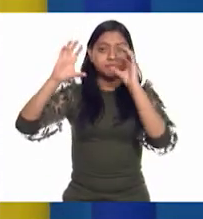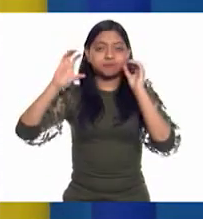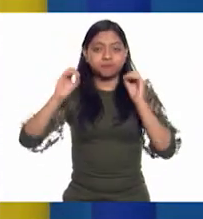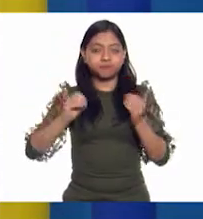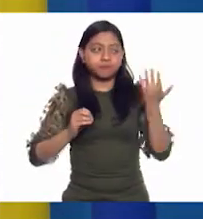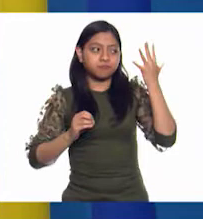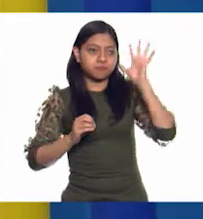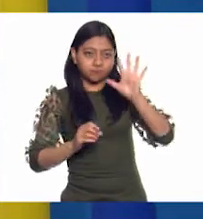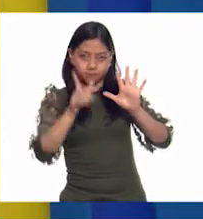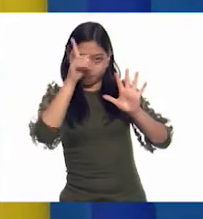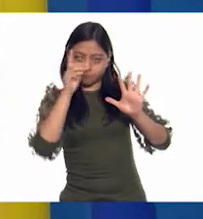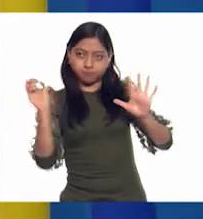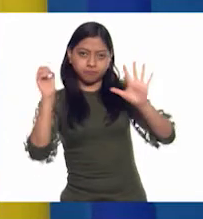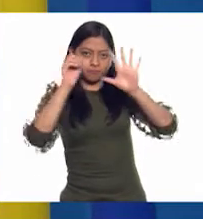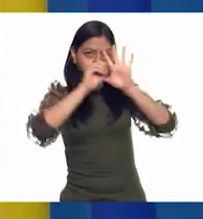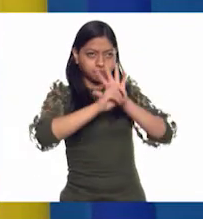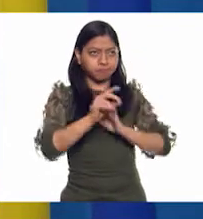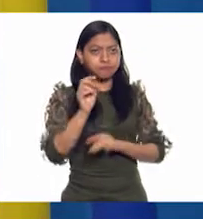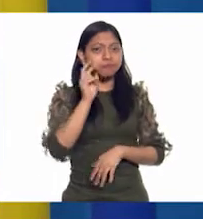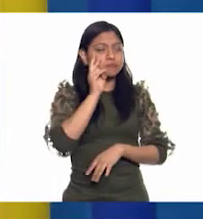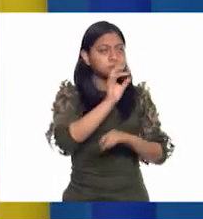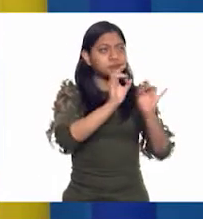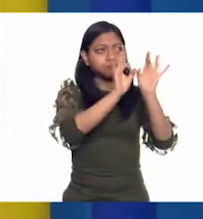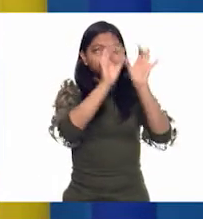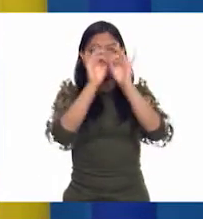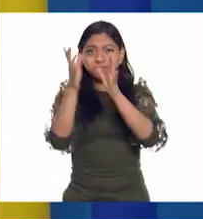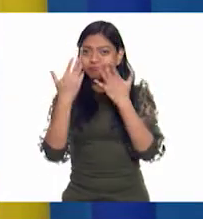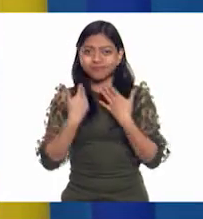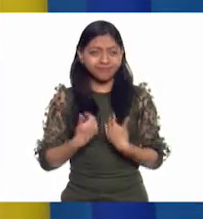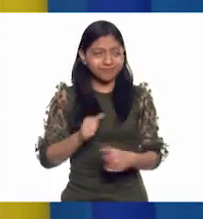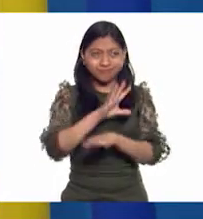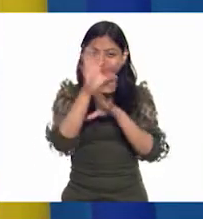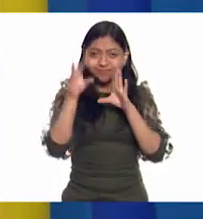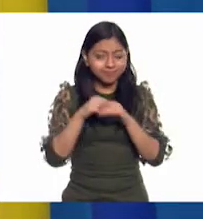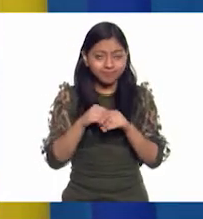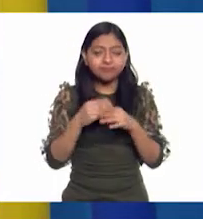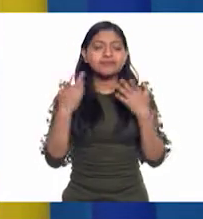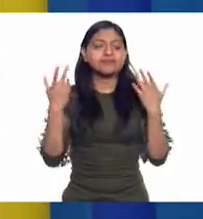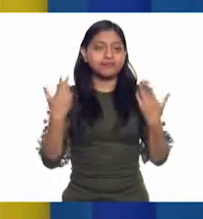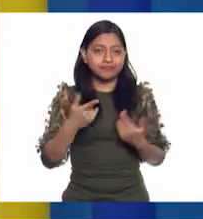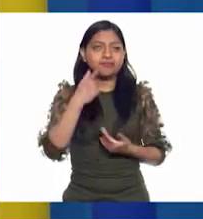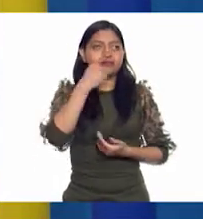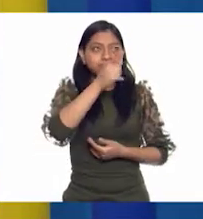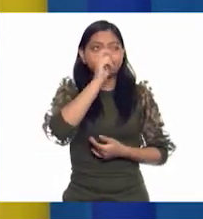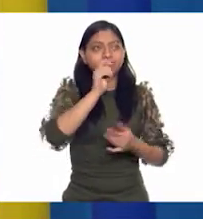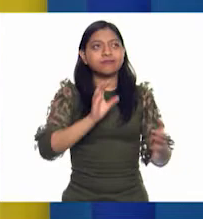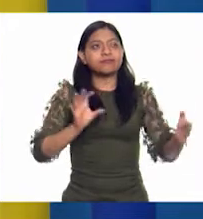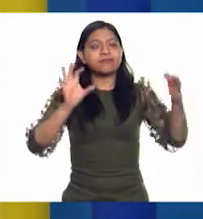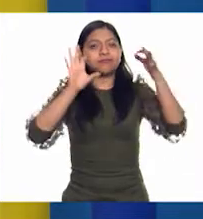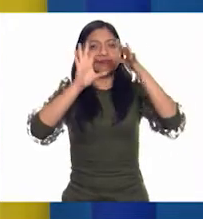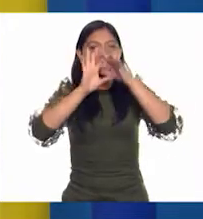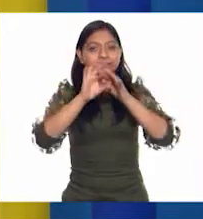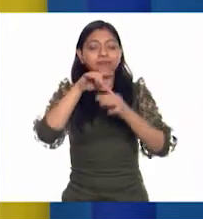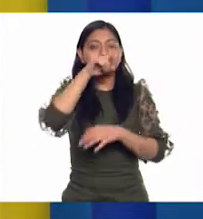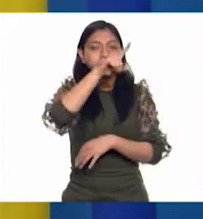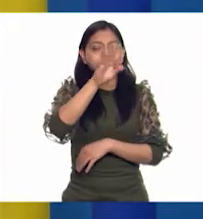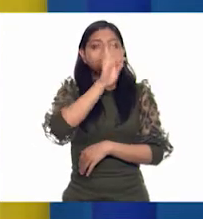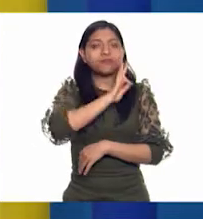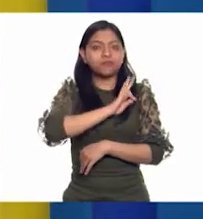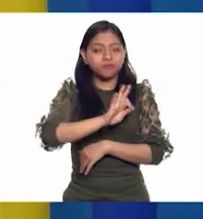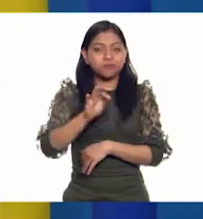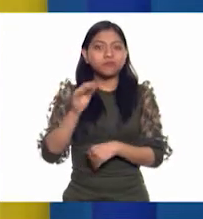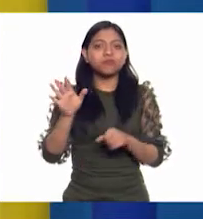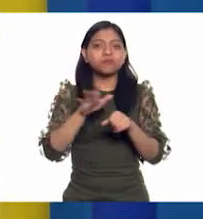o cualquier otro fenómeno que ellos no comprendían en su totalidad, lo referían a que sus movimientos eran causados por